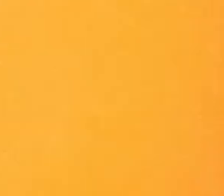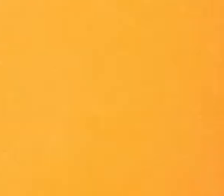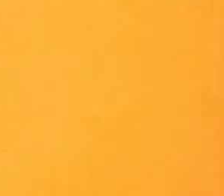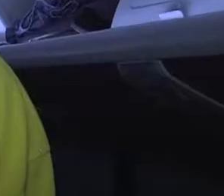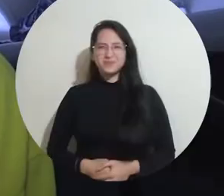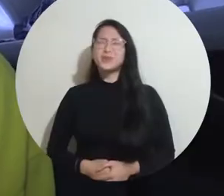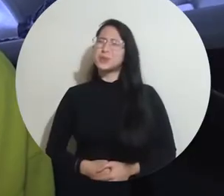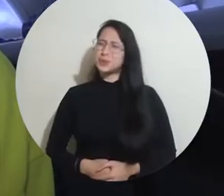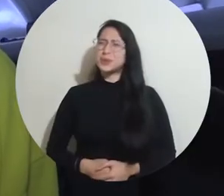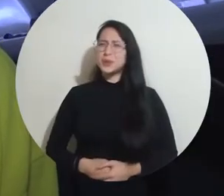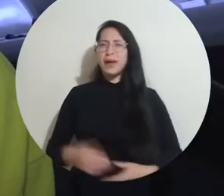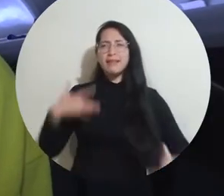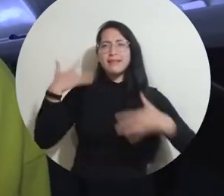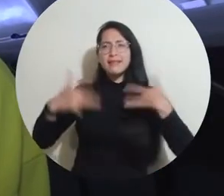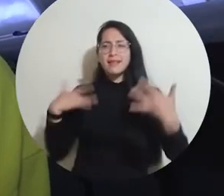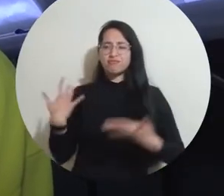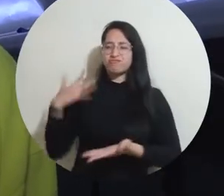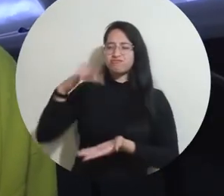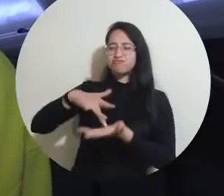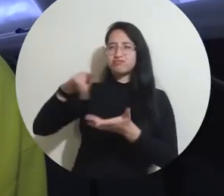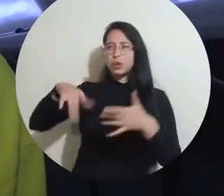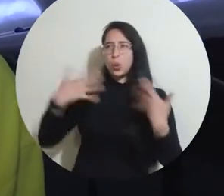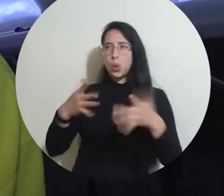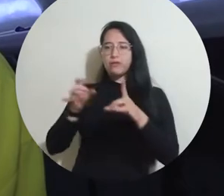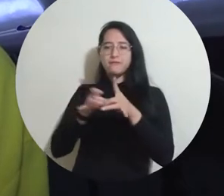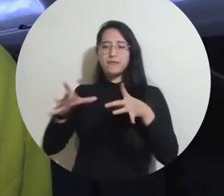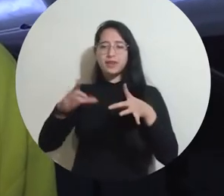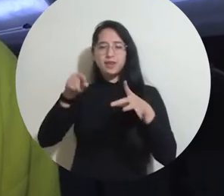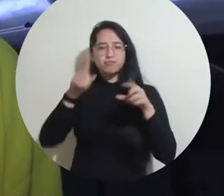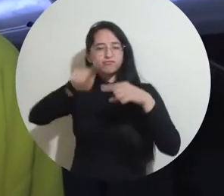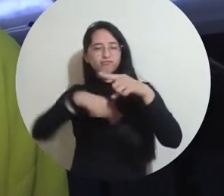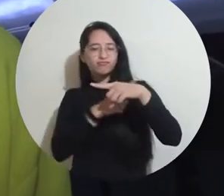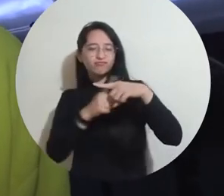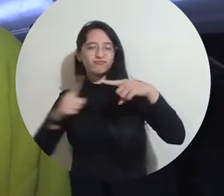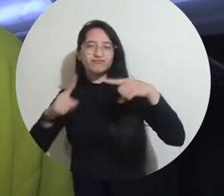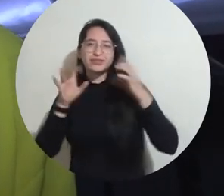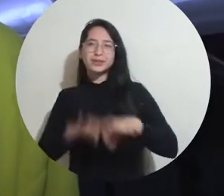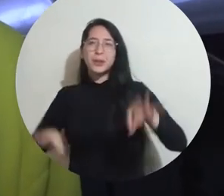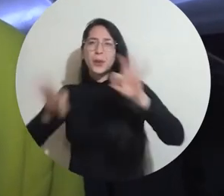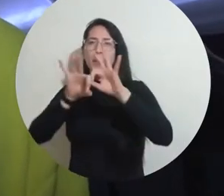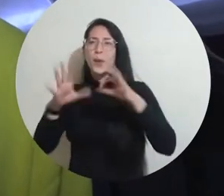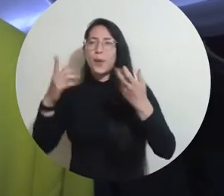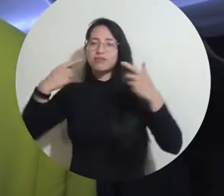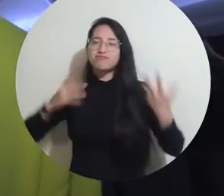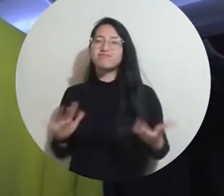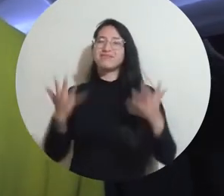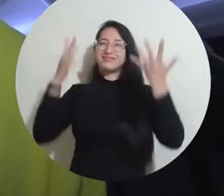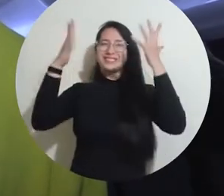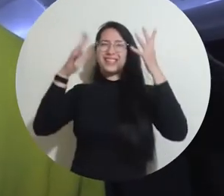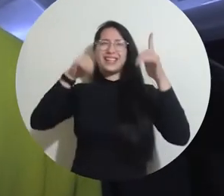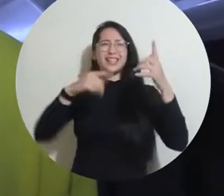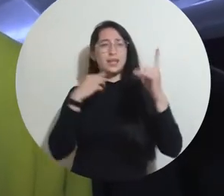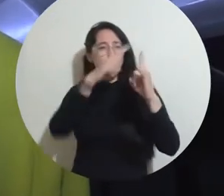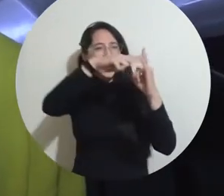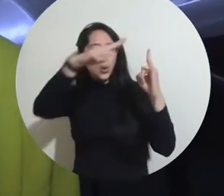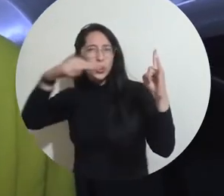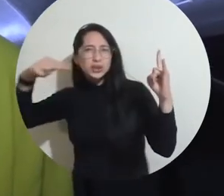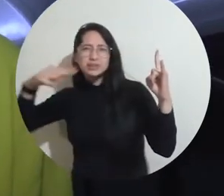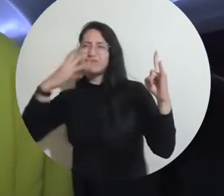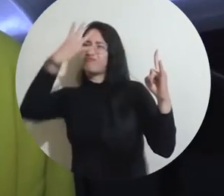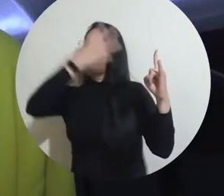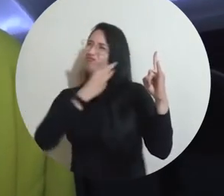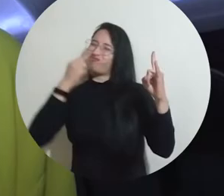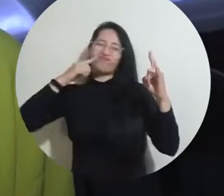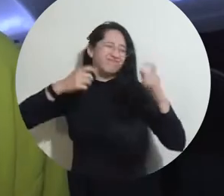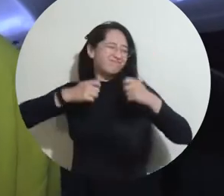me alegra estar aquí en esta fecha tan importante para todos que celebrando en esta hermosa universidad y se